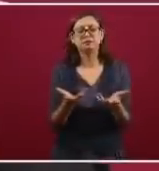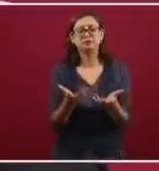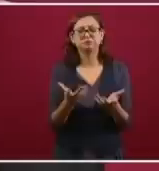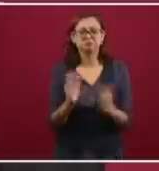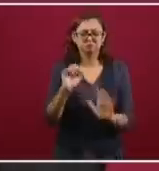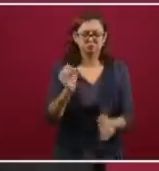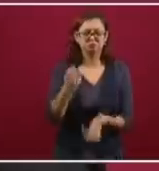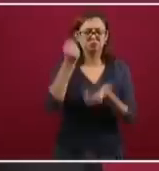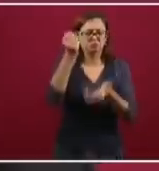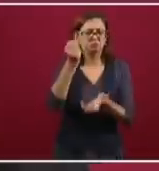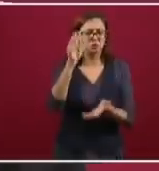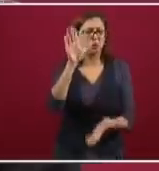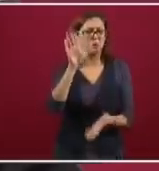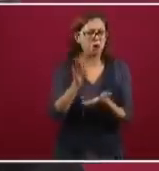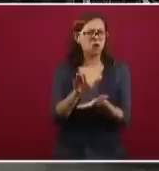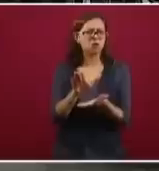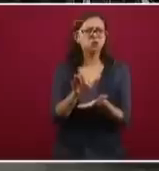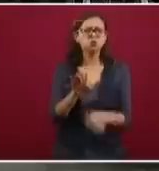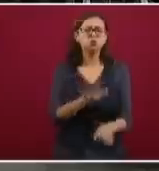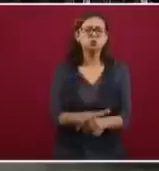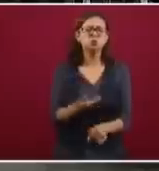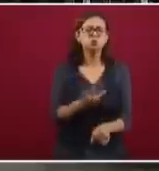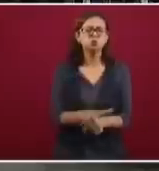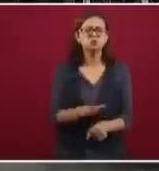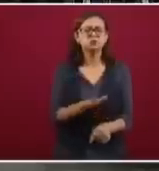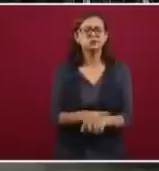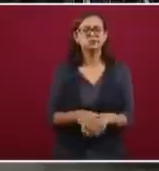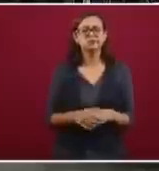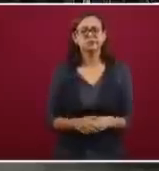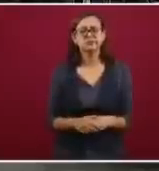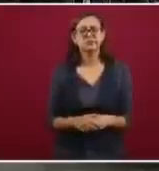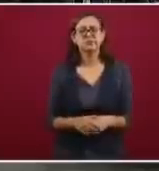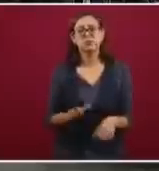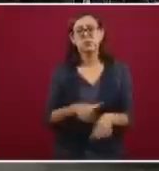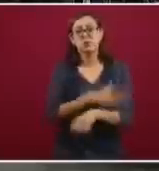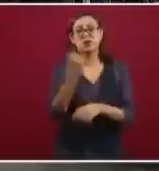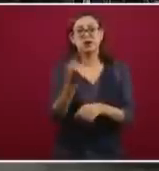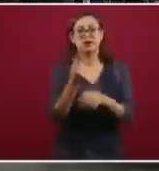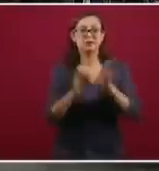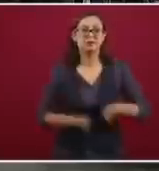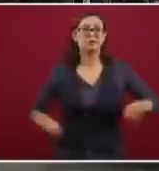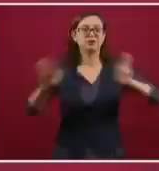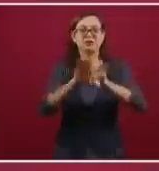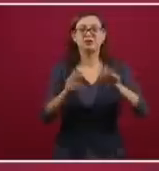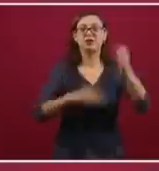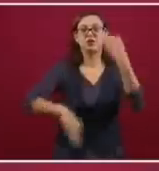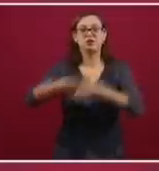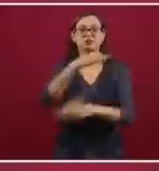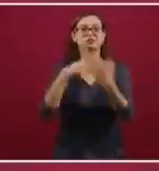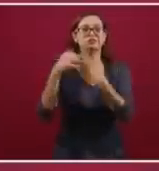menos presupuesto. El propósito es que todos ahorremos,